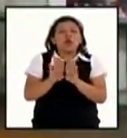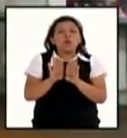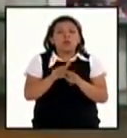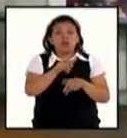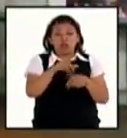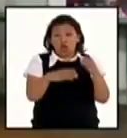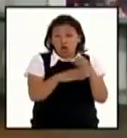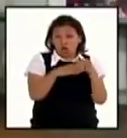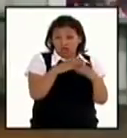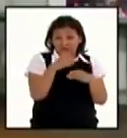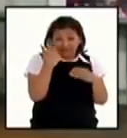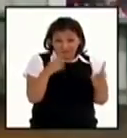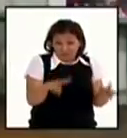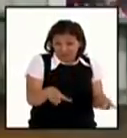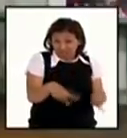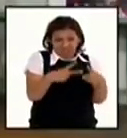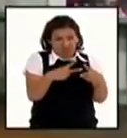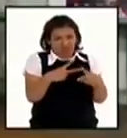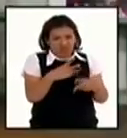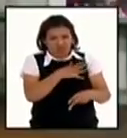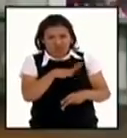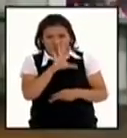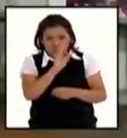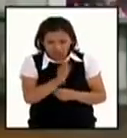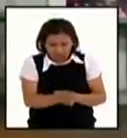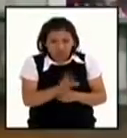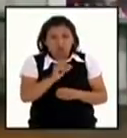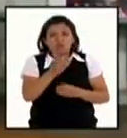de productos o el otorgamiento de ciertos